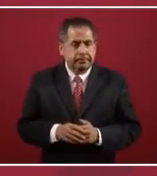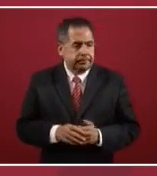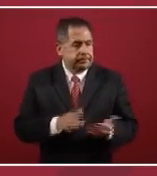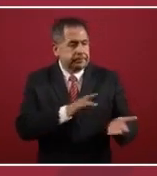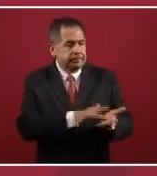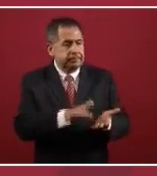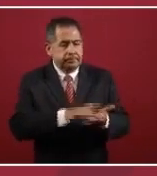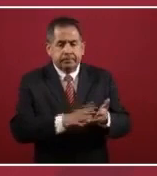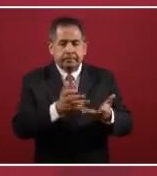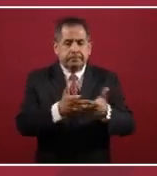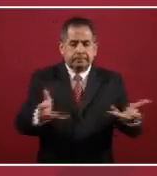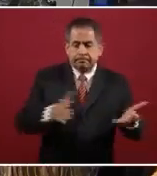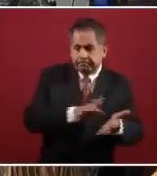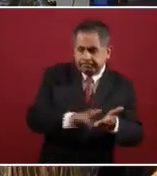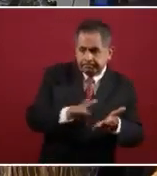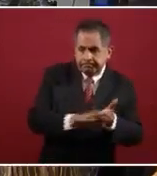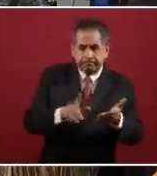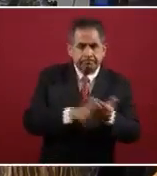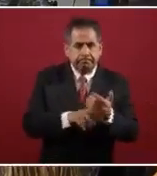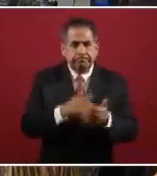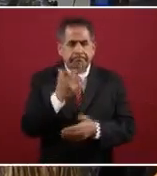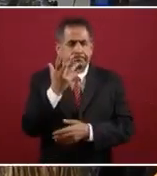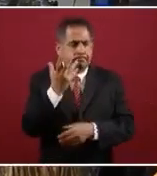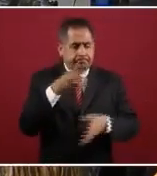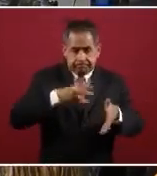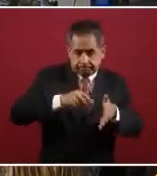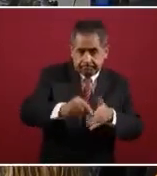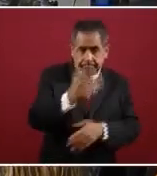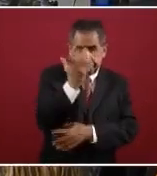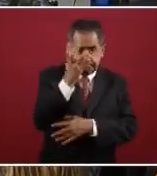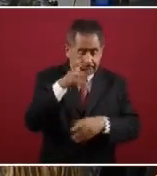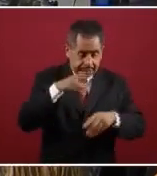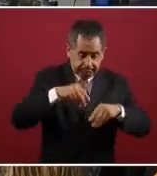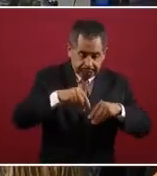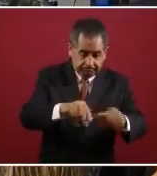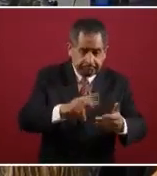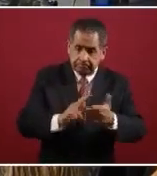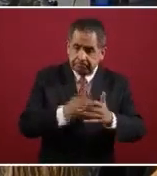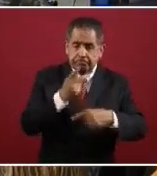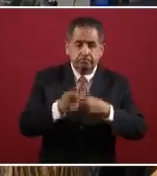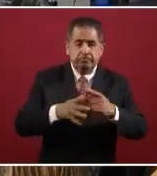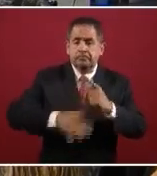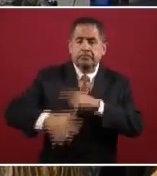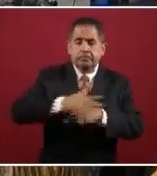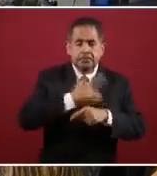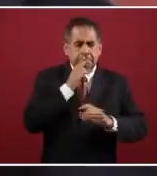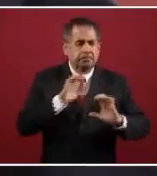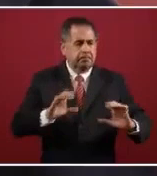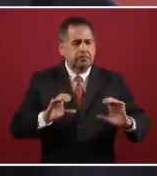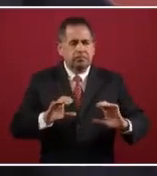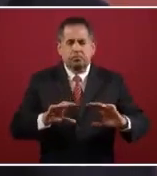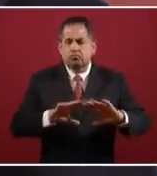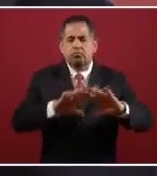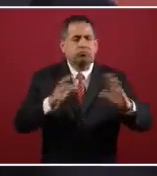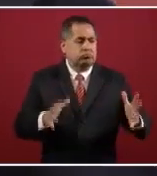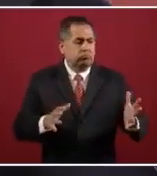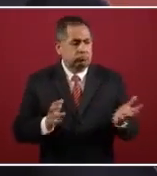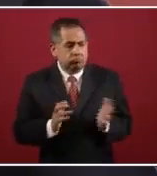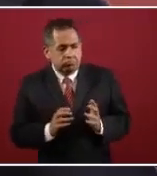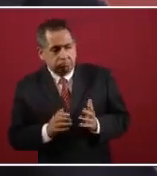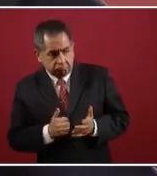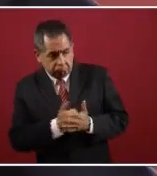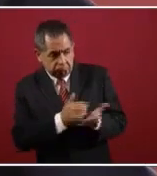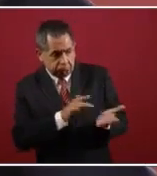apoyo a la actividad productiva y forestales, de protección al medio ambiente, y en todo lo que podamos